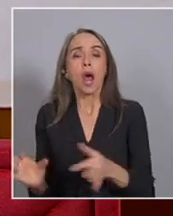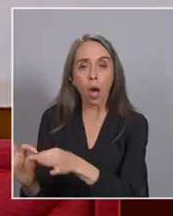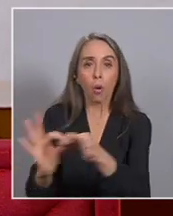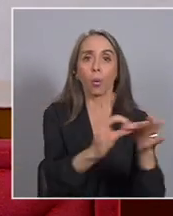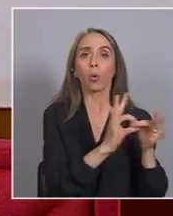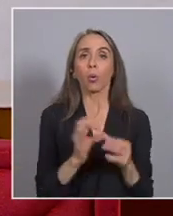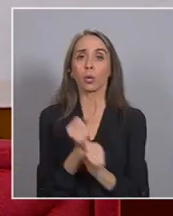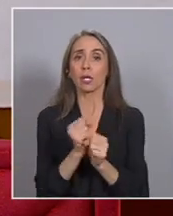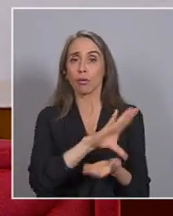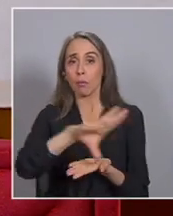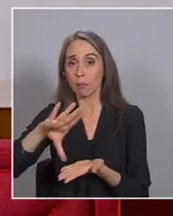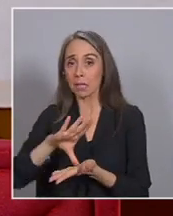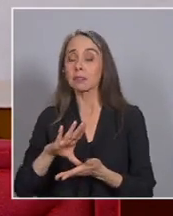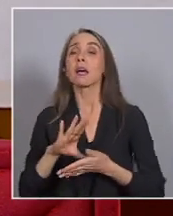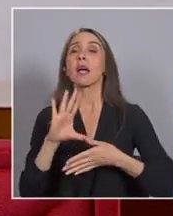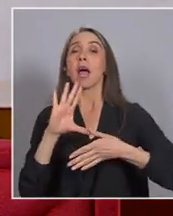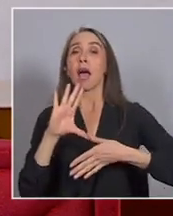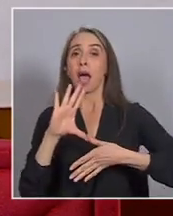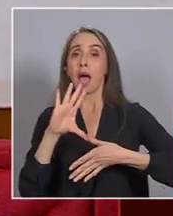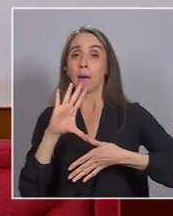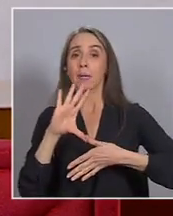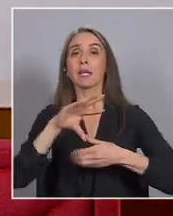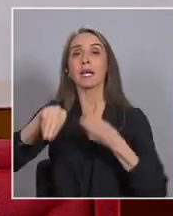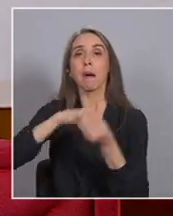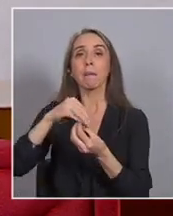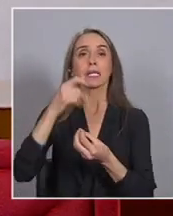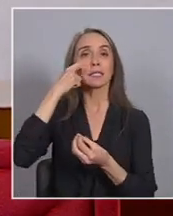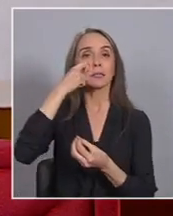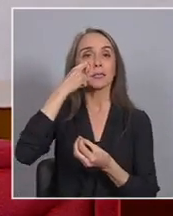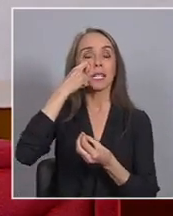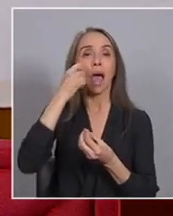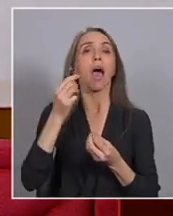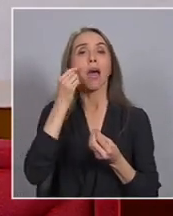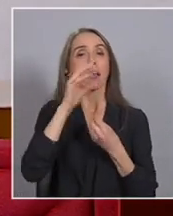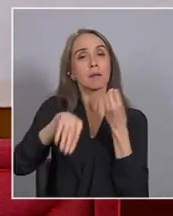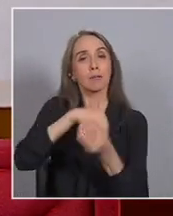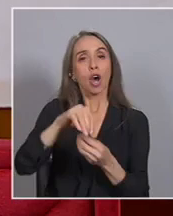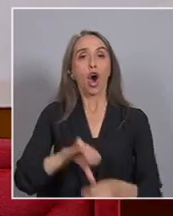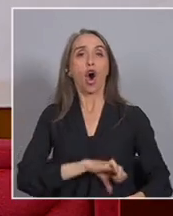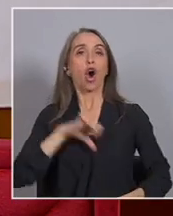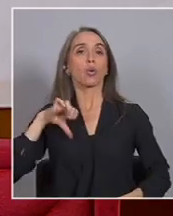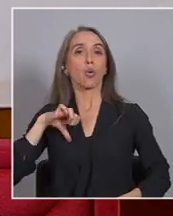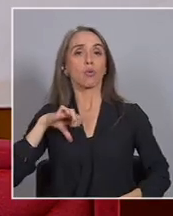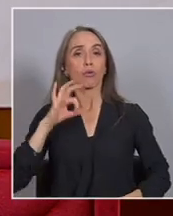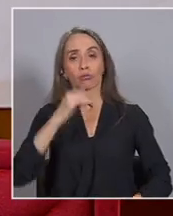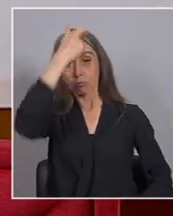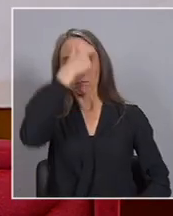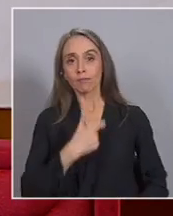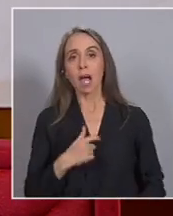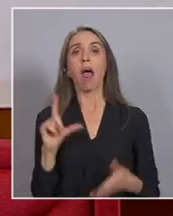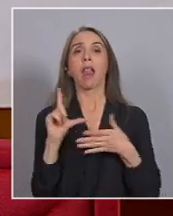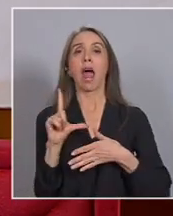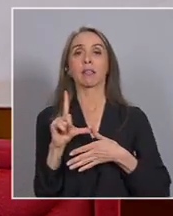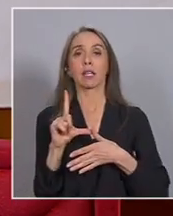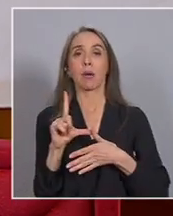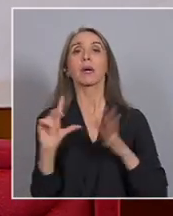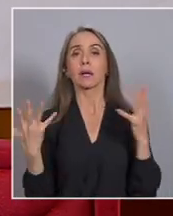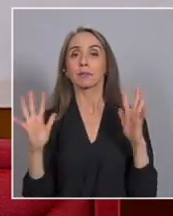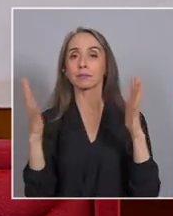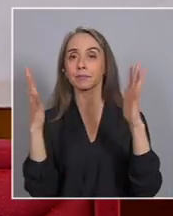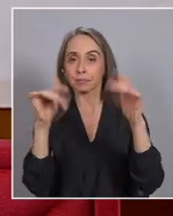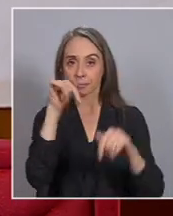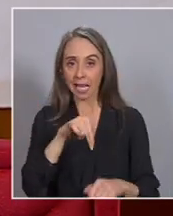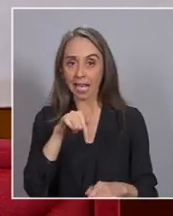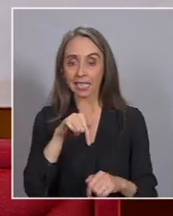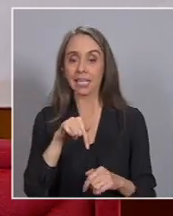Nuestra región es la América mestiza y estamos orgullosos de ser latinoamericanos. Y desde aquí,